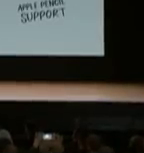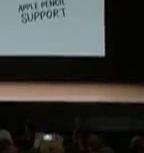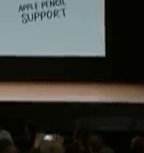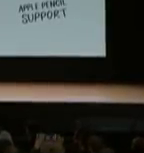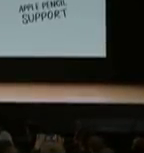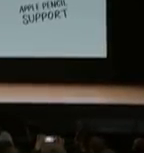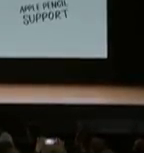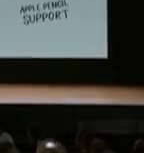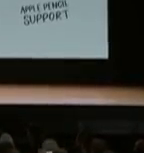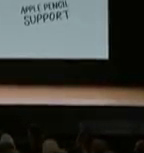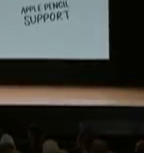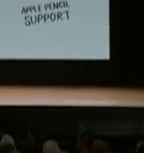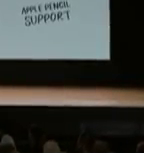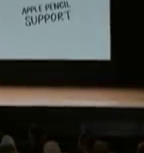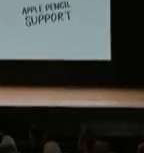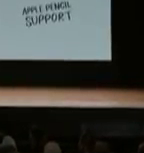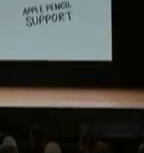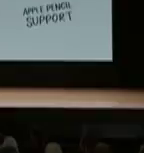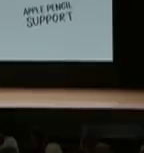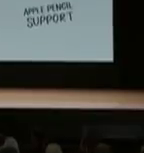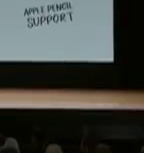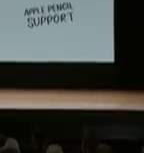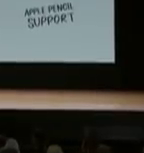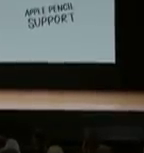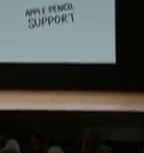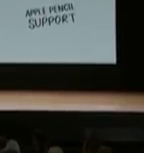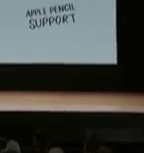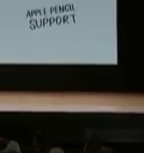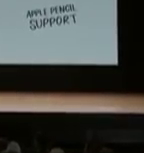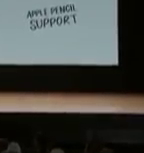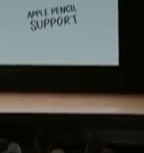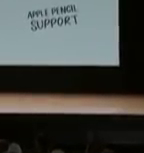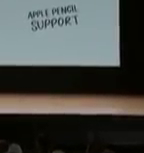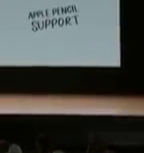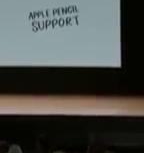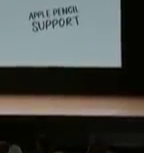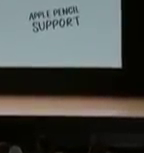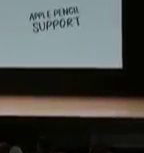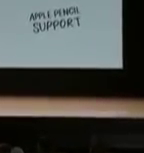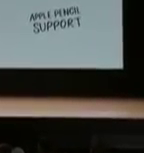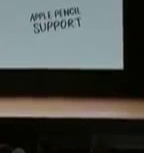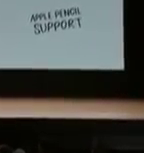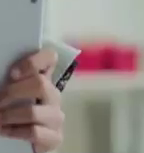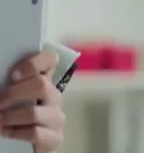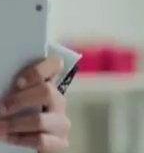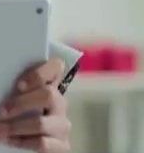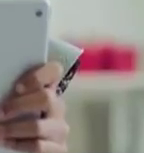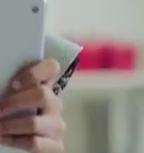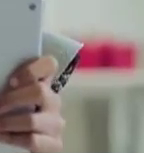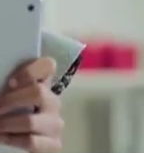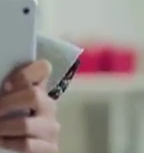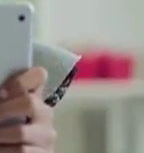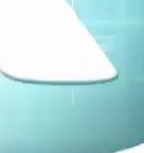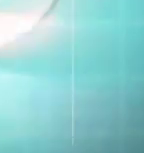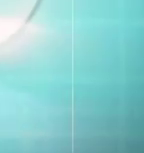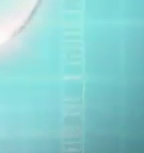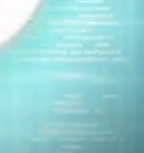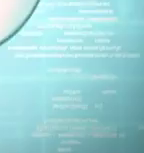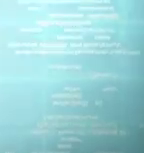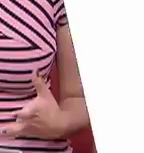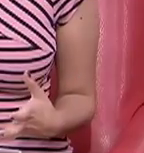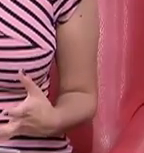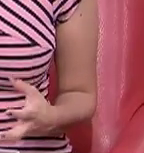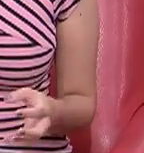pesos, pero solo costará eso para escuelas o instituciones educativas que busquen adquirirlos, obviamente mediante